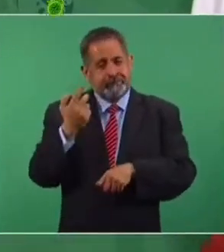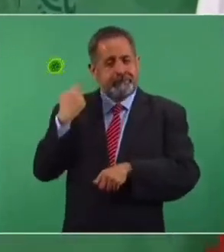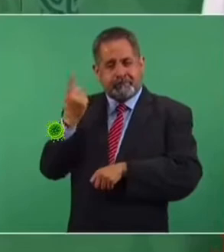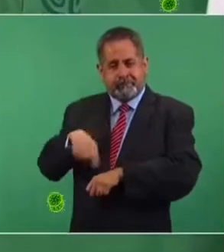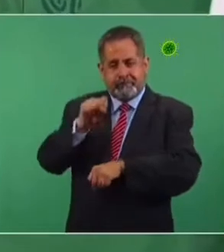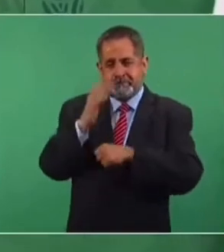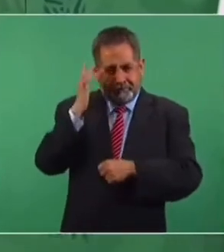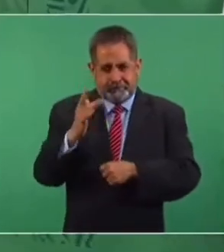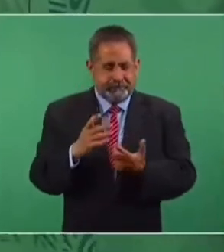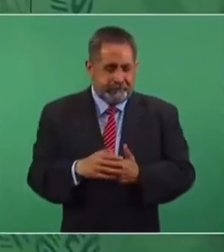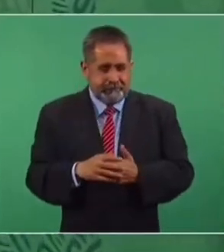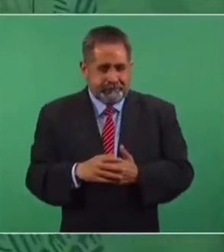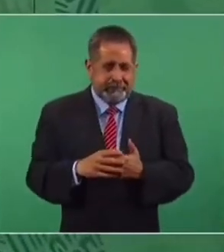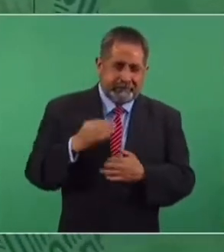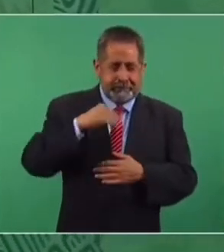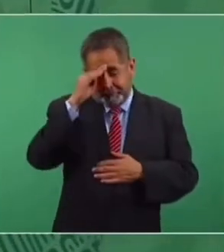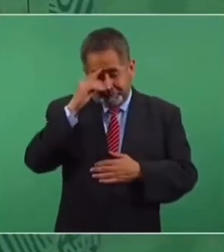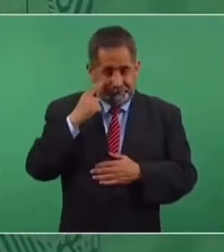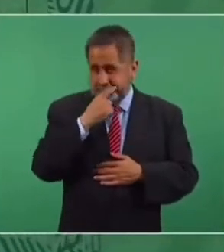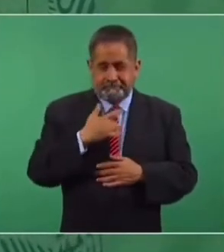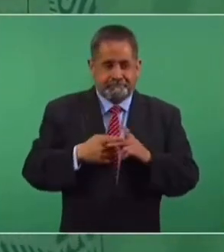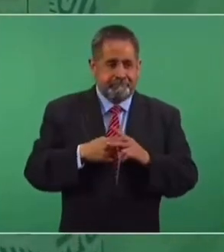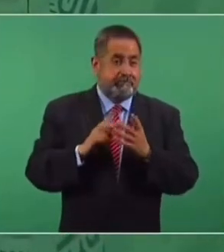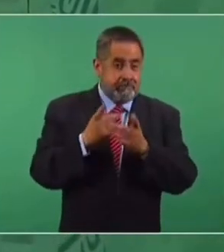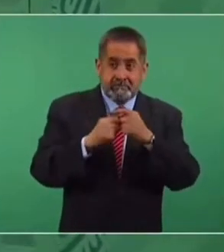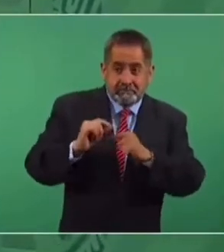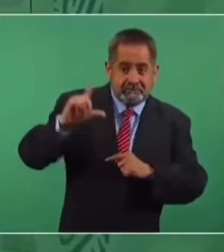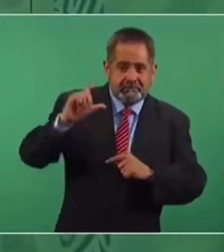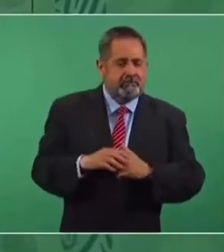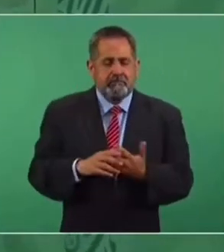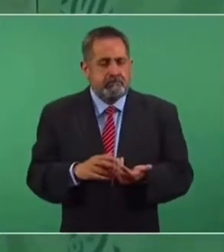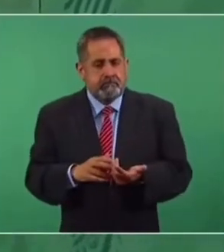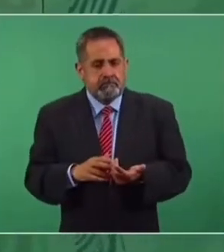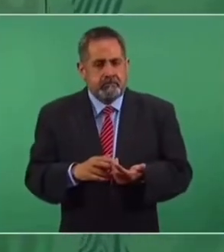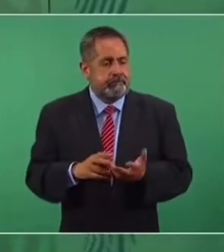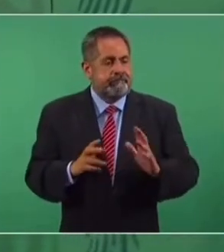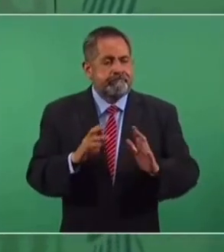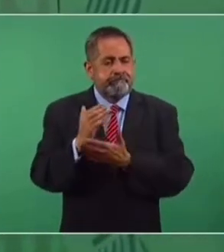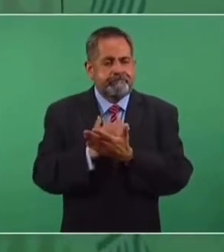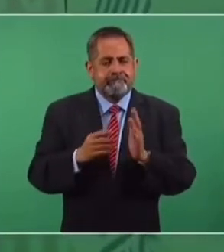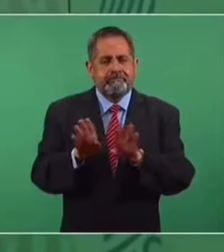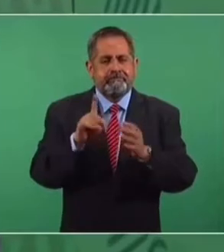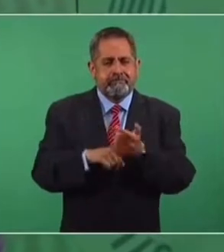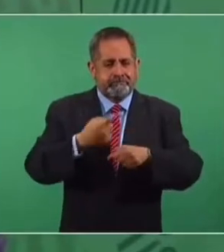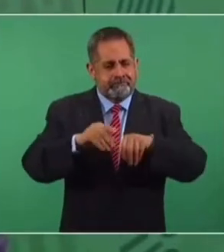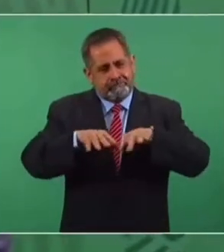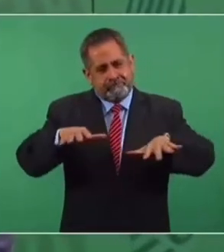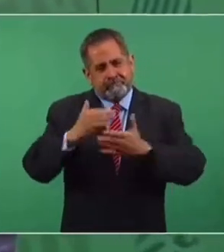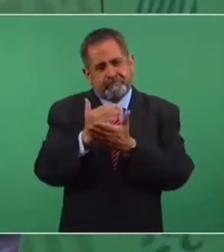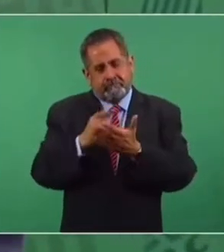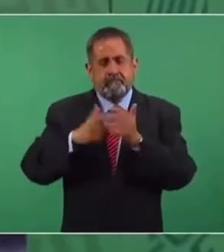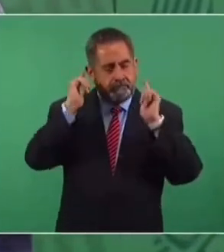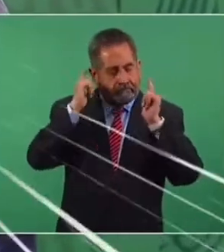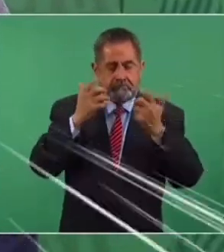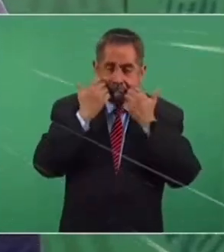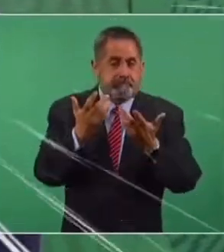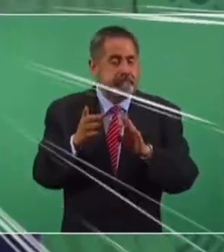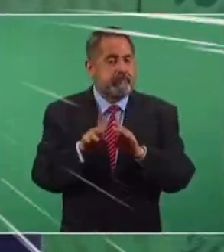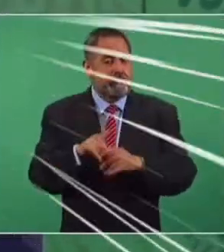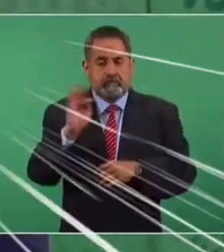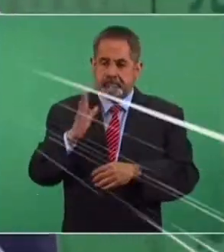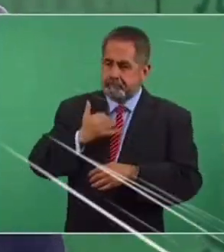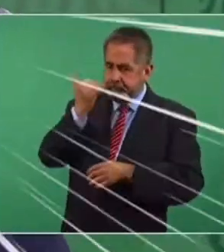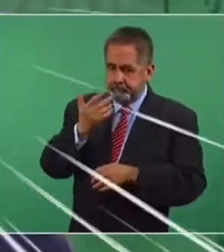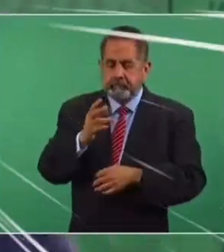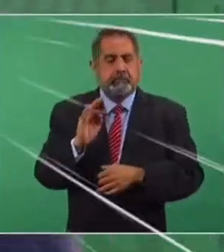que no va a ser lo mismo, porque no tiene ya el mismo efecto la pandemia, eso lo deseamos, además, que nos podemos